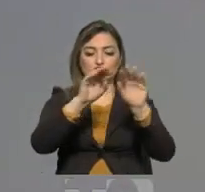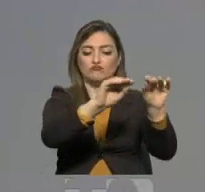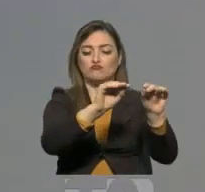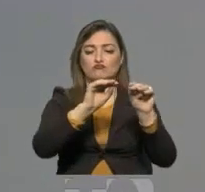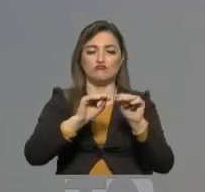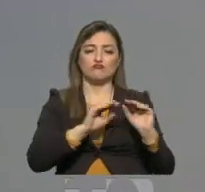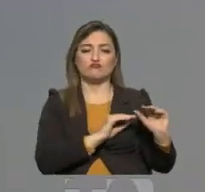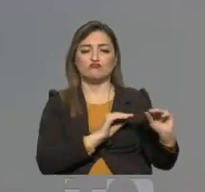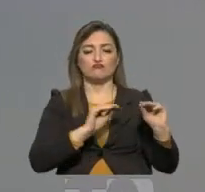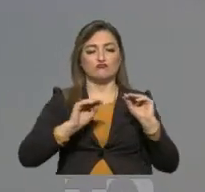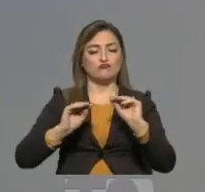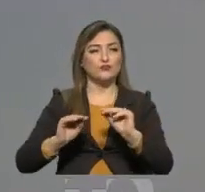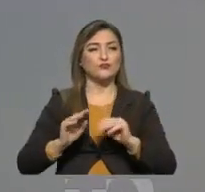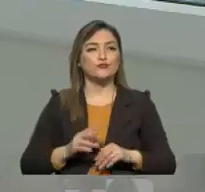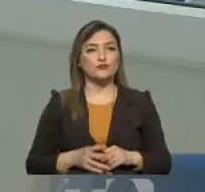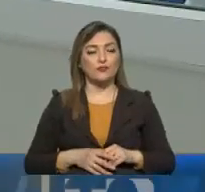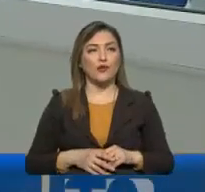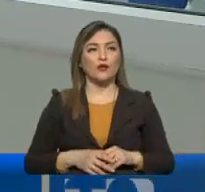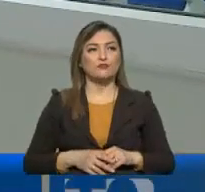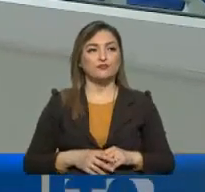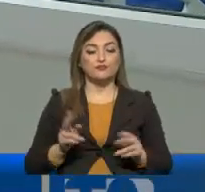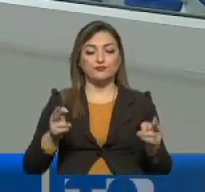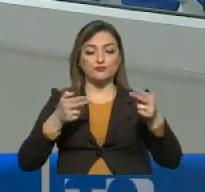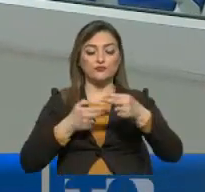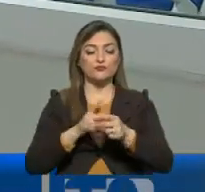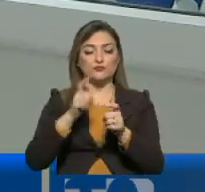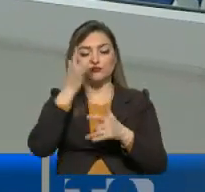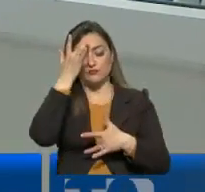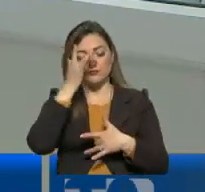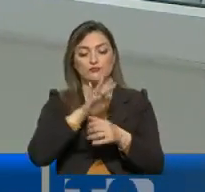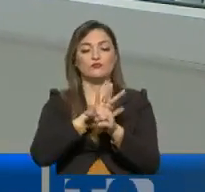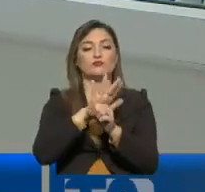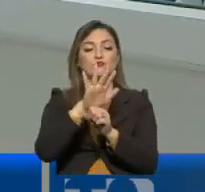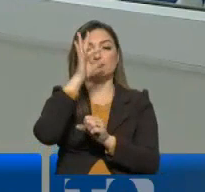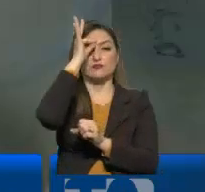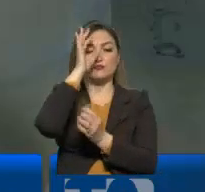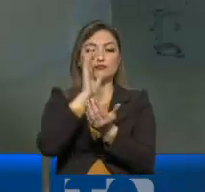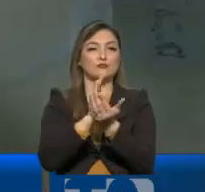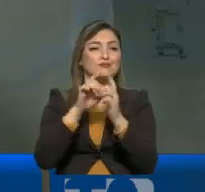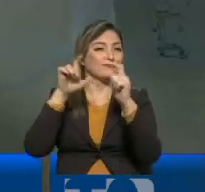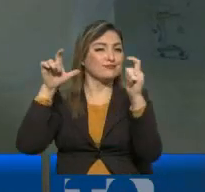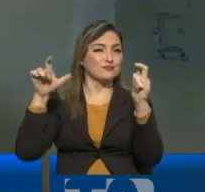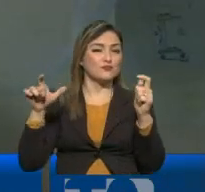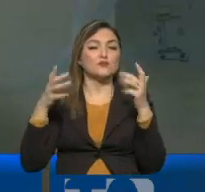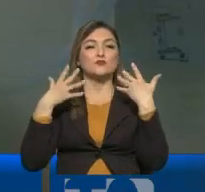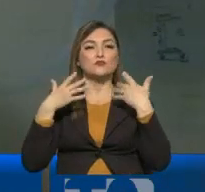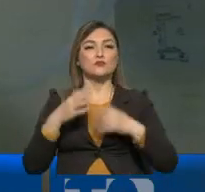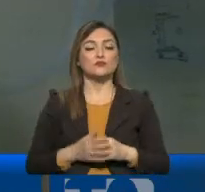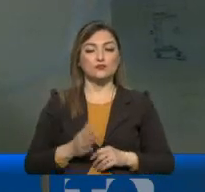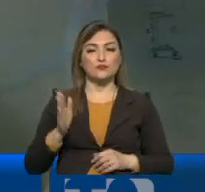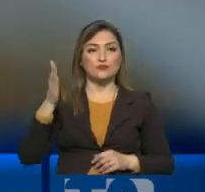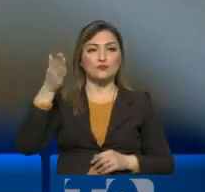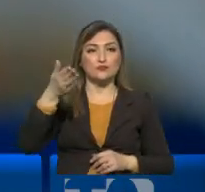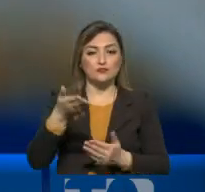Esta es una de las unidades de cuidados intensivos para pacientes con coronavirus del Hospital Teodoro Maldonado Carbo. Si bien al recorrerla una vez